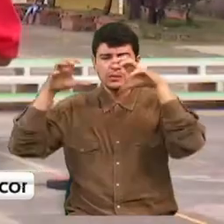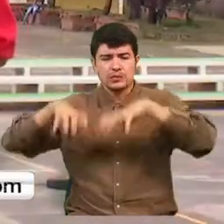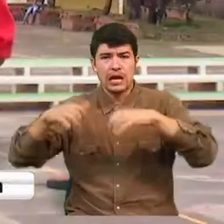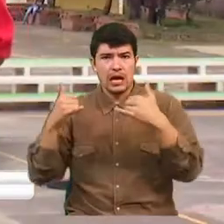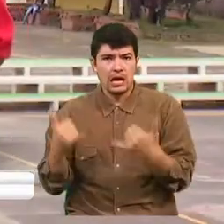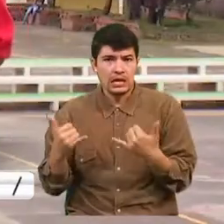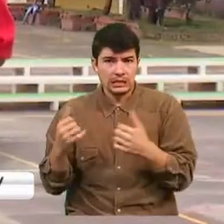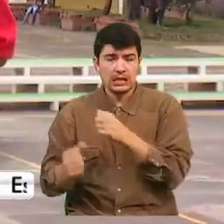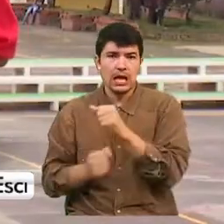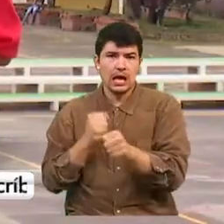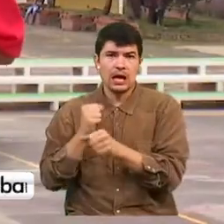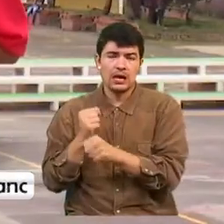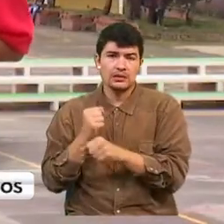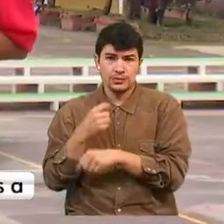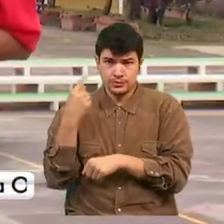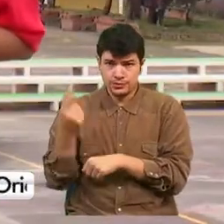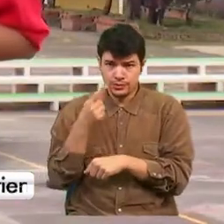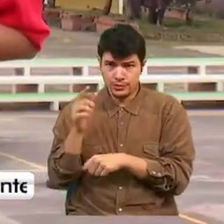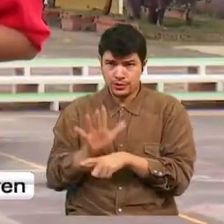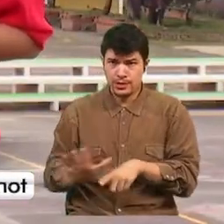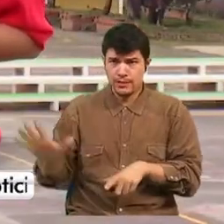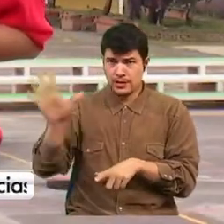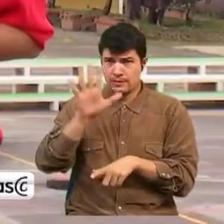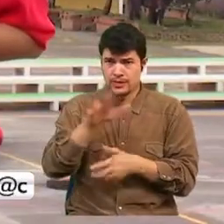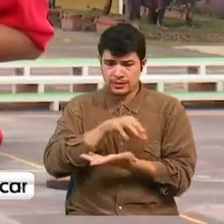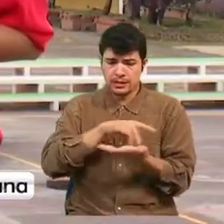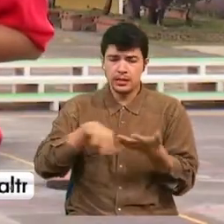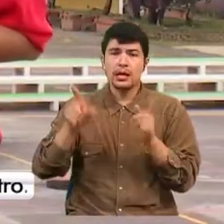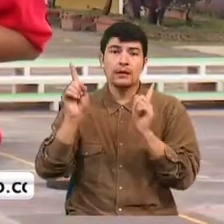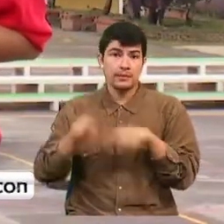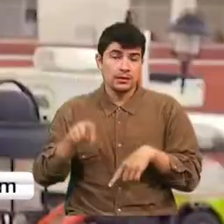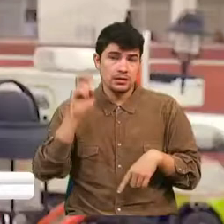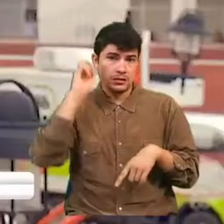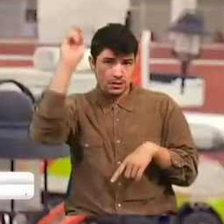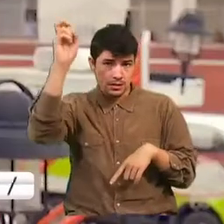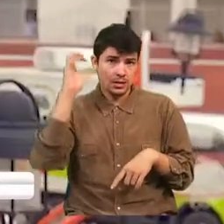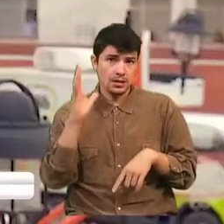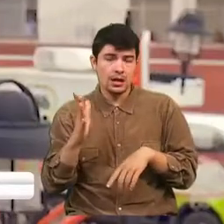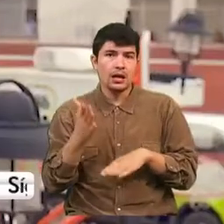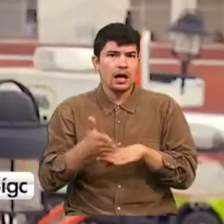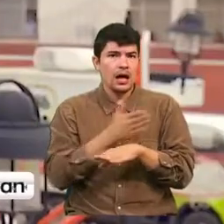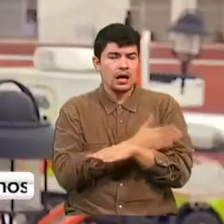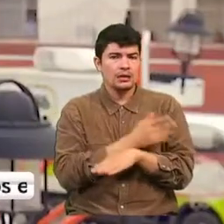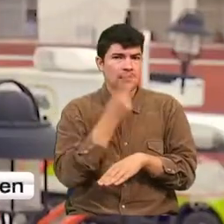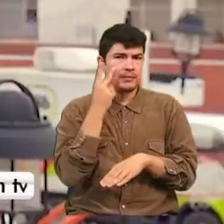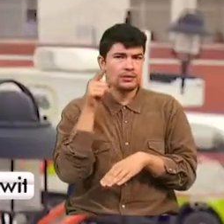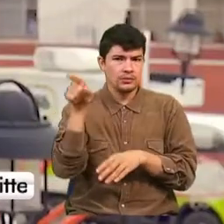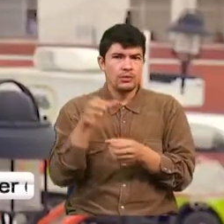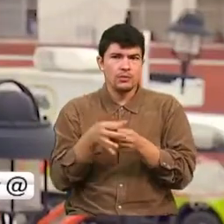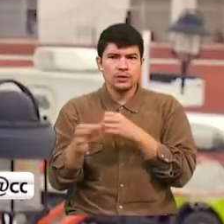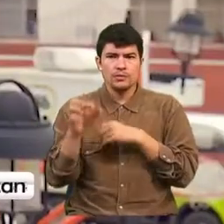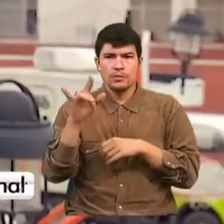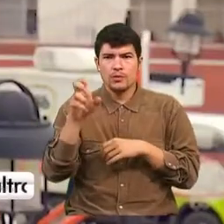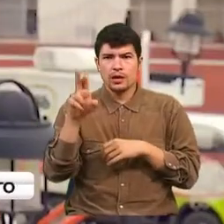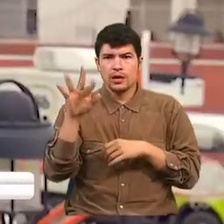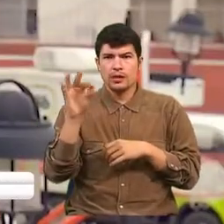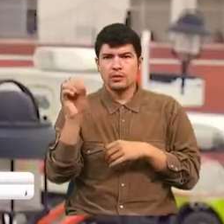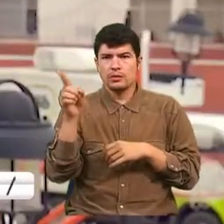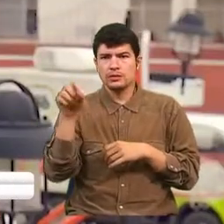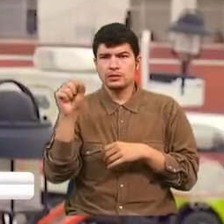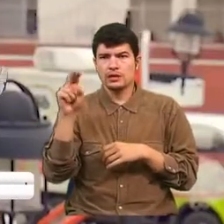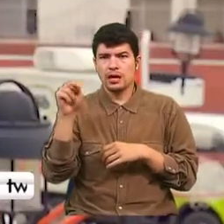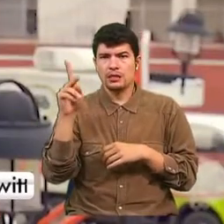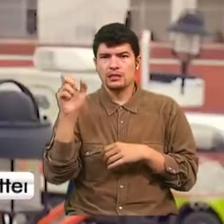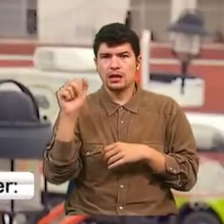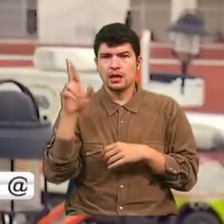visto invernal, no solo en el departamento de Santander, sino también en norte de Santander. Ya veíamos el municipio de Puerto Santander con afectaciones